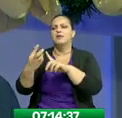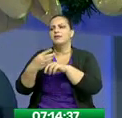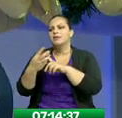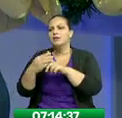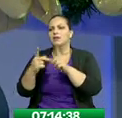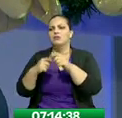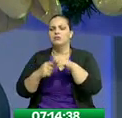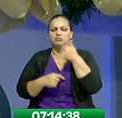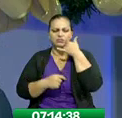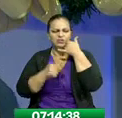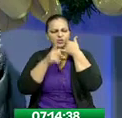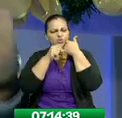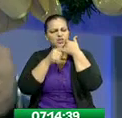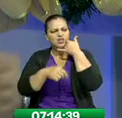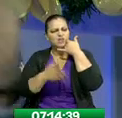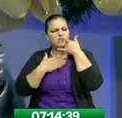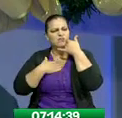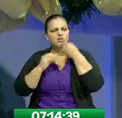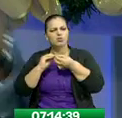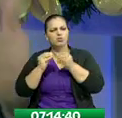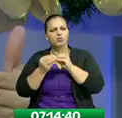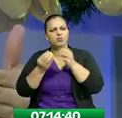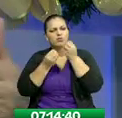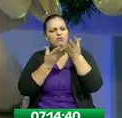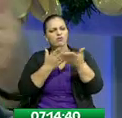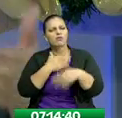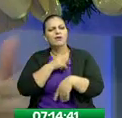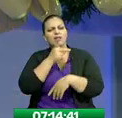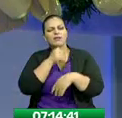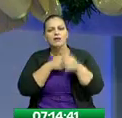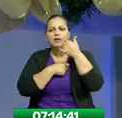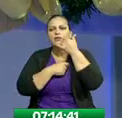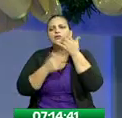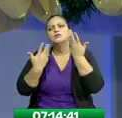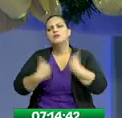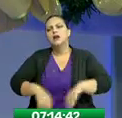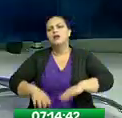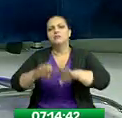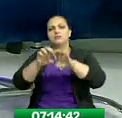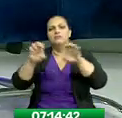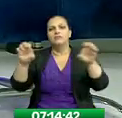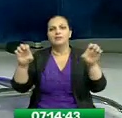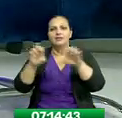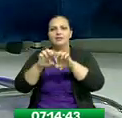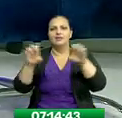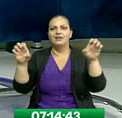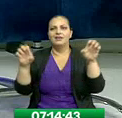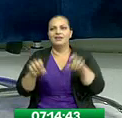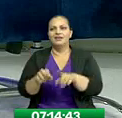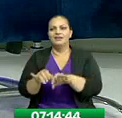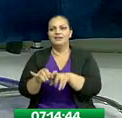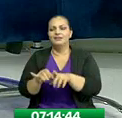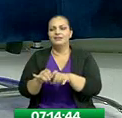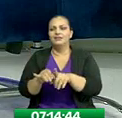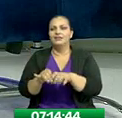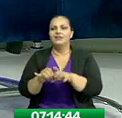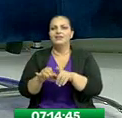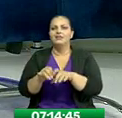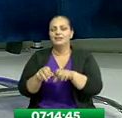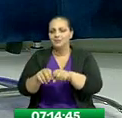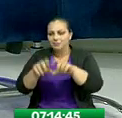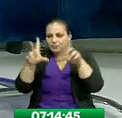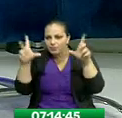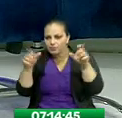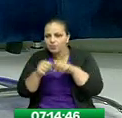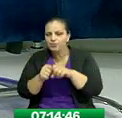para que ellos me llamen y si no, ellos tendrán una demanda, tendrán que afrontar un proceso. Ministro, quiero concluir la entrevista preguntándole, a propósito de lo que fue